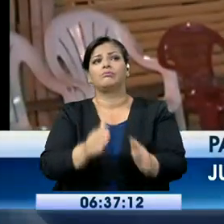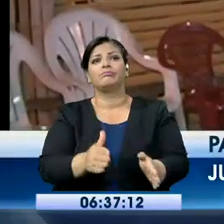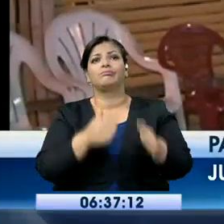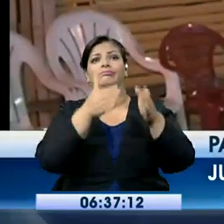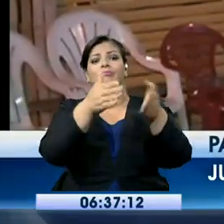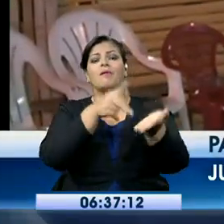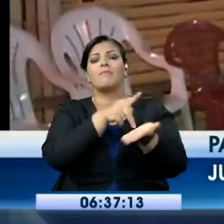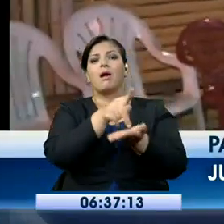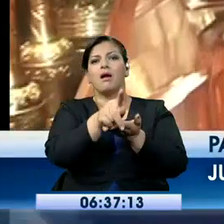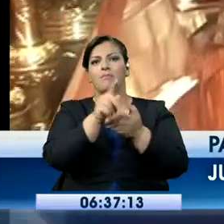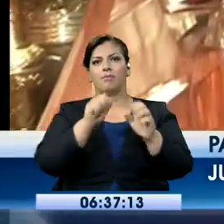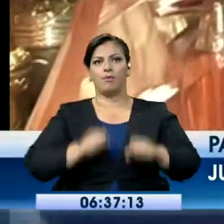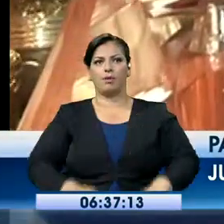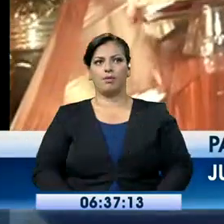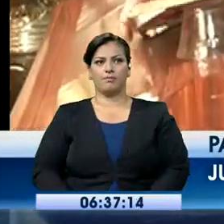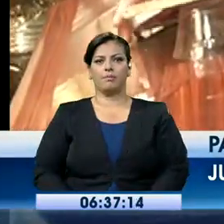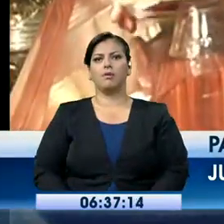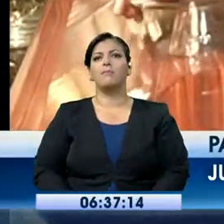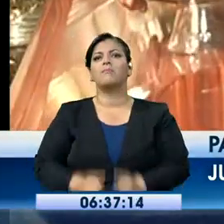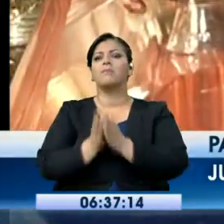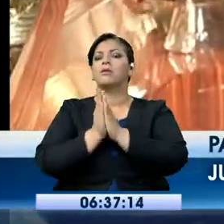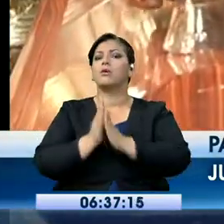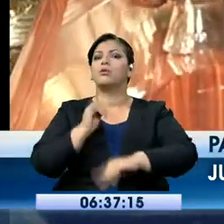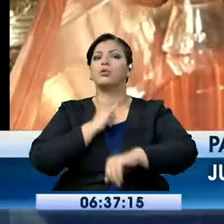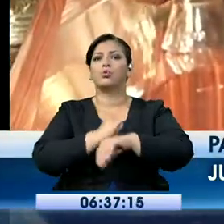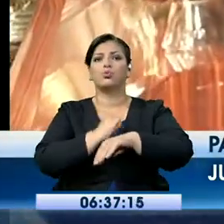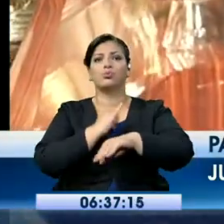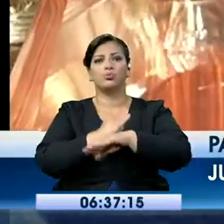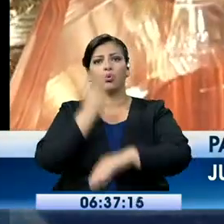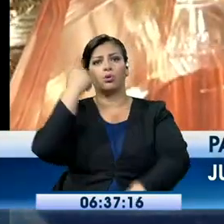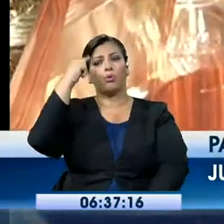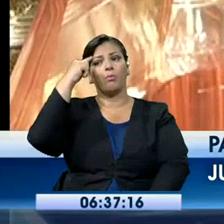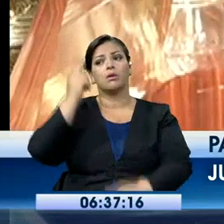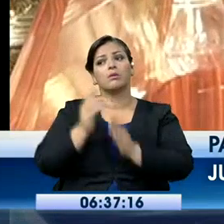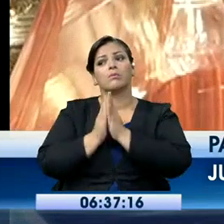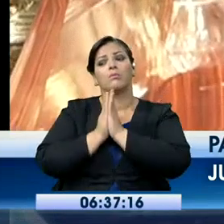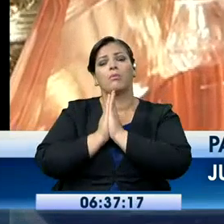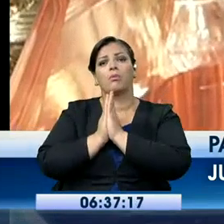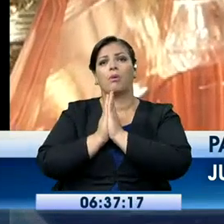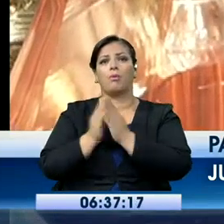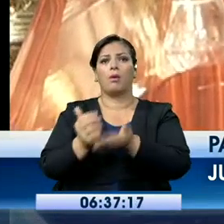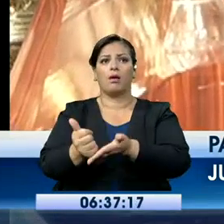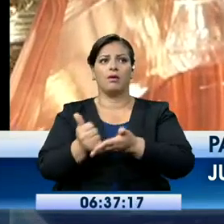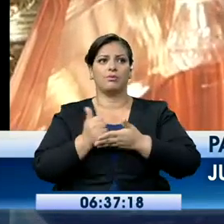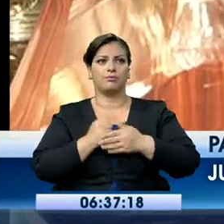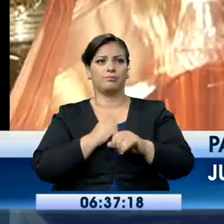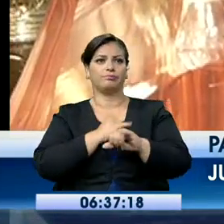alguna institución pública para que los ayuden a brindarle cristiana sepultura.